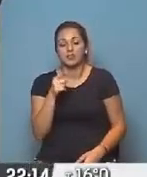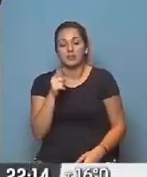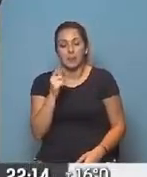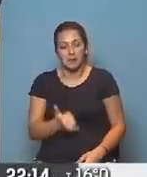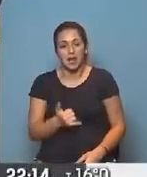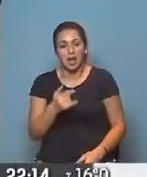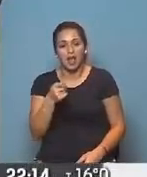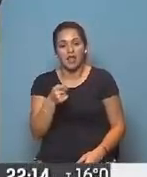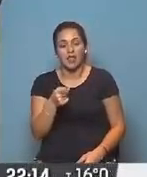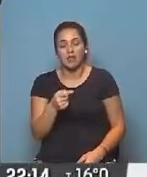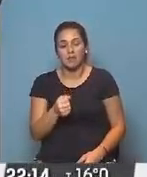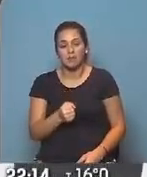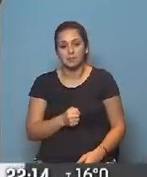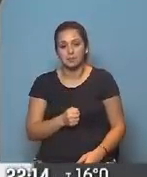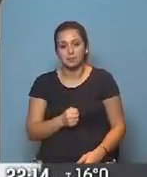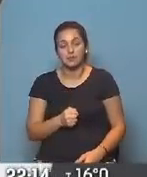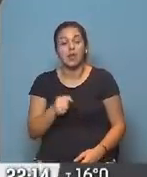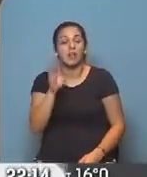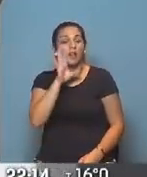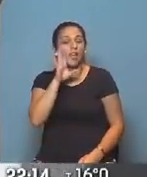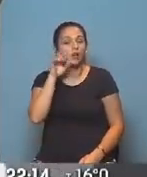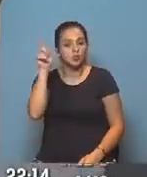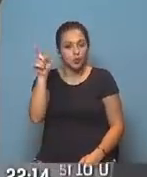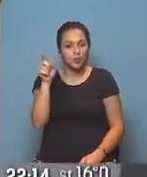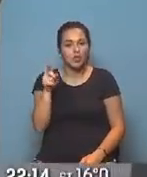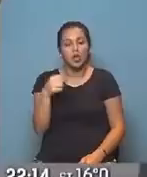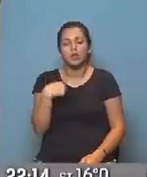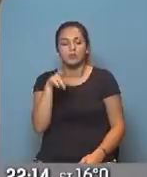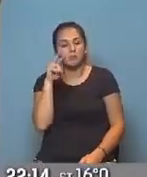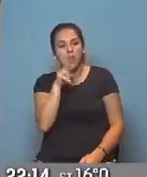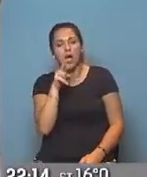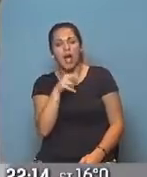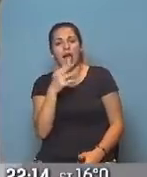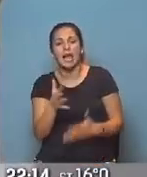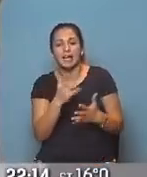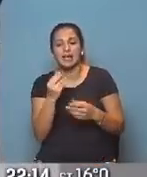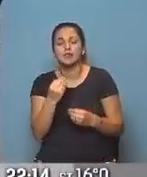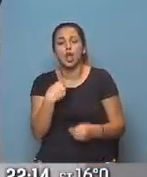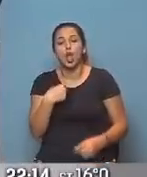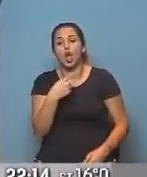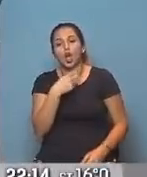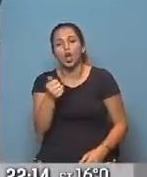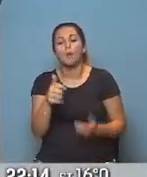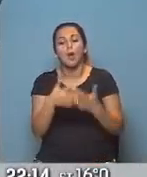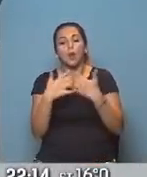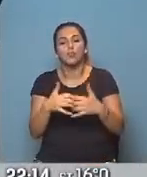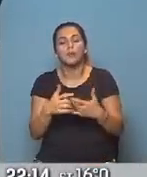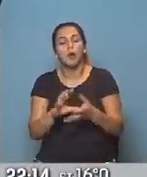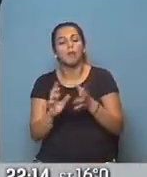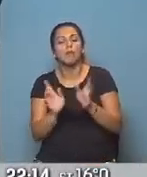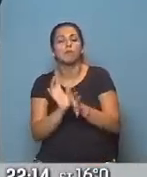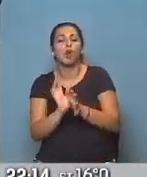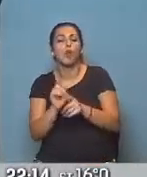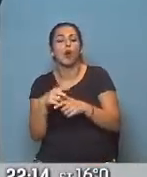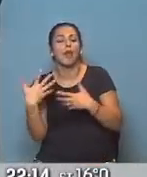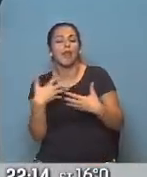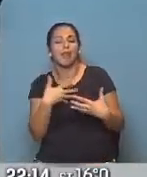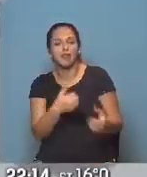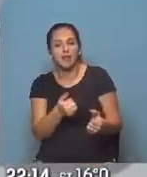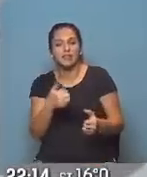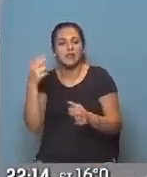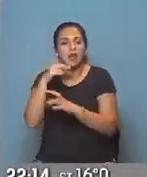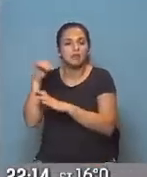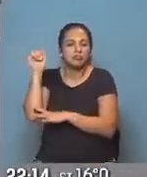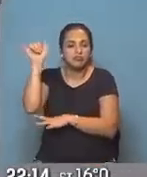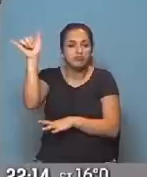habido algo que los Estados Unidos mira con mucho resquemor, que es la compra de un sistema de defensa antiaérea